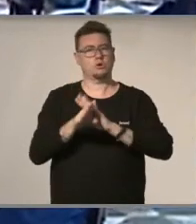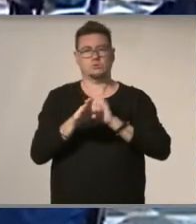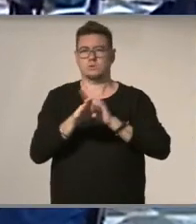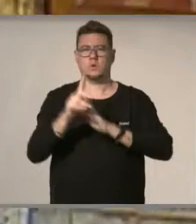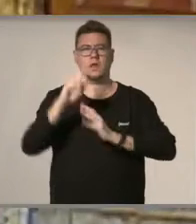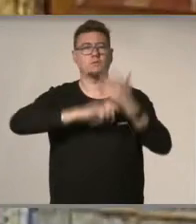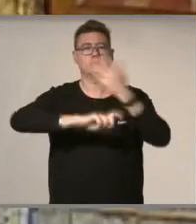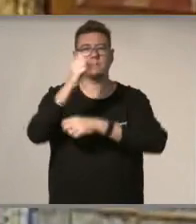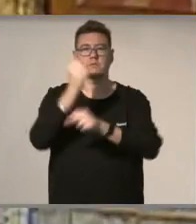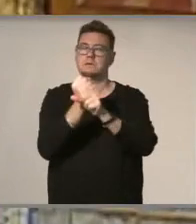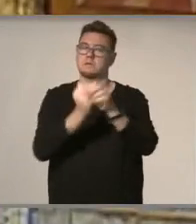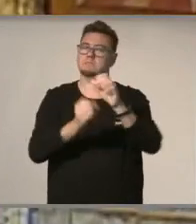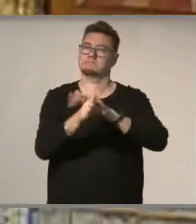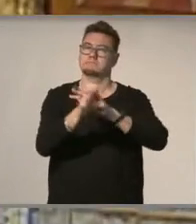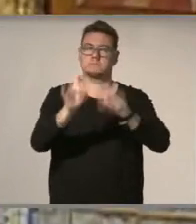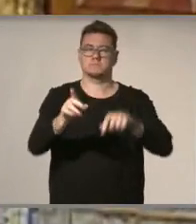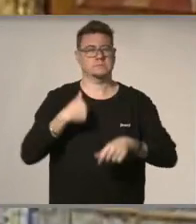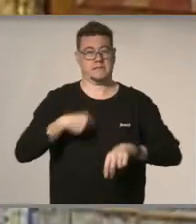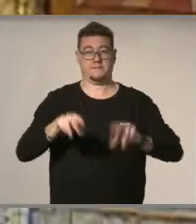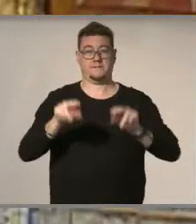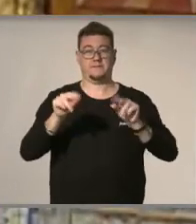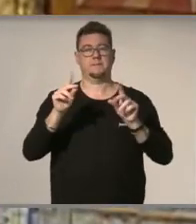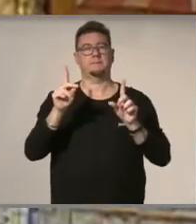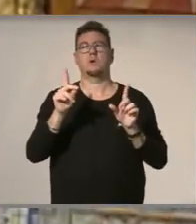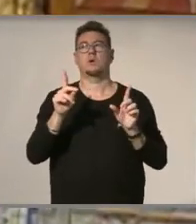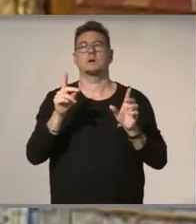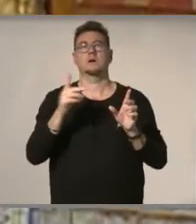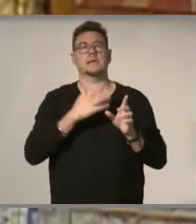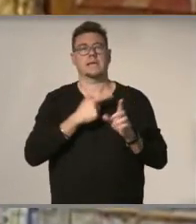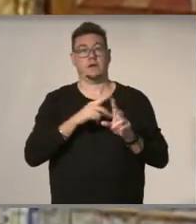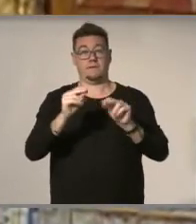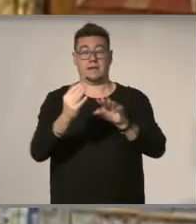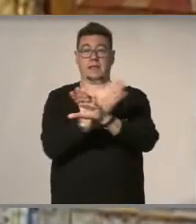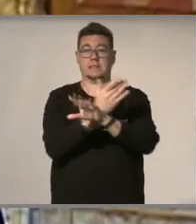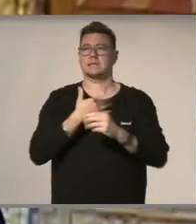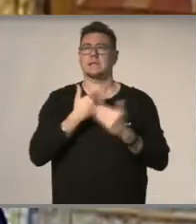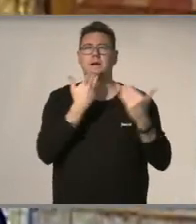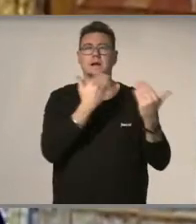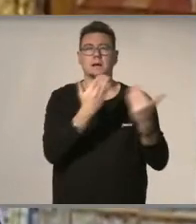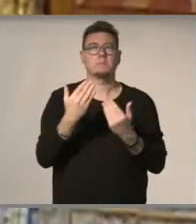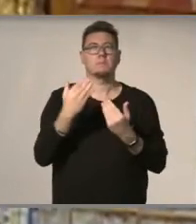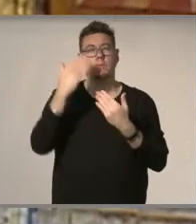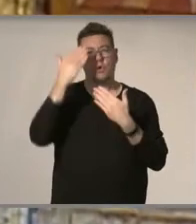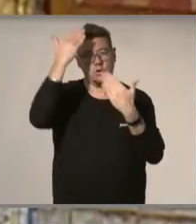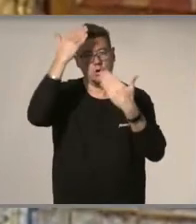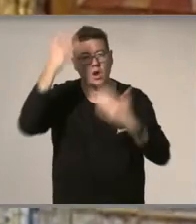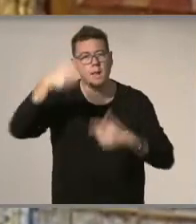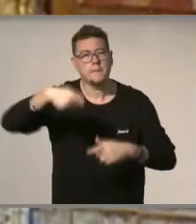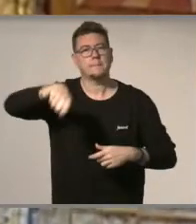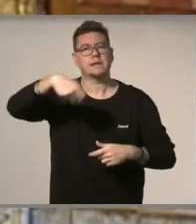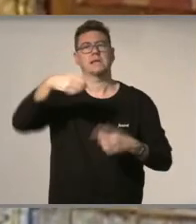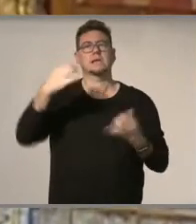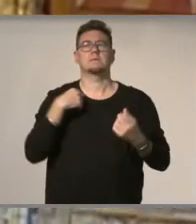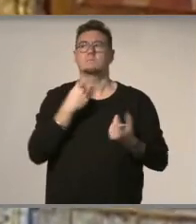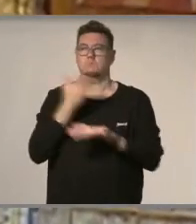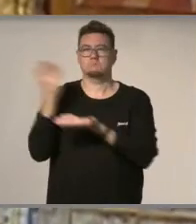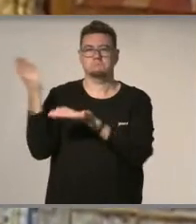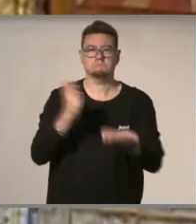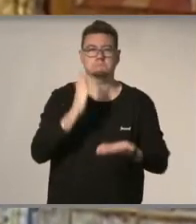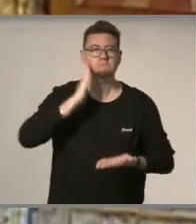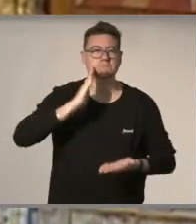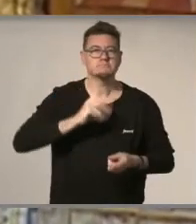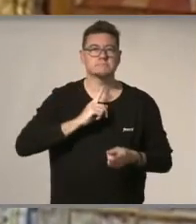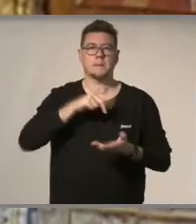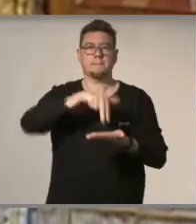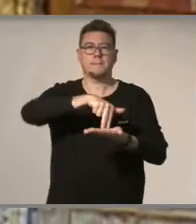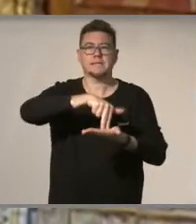haciendo. Y termino, pero no quiero hacerlo sin agradecer al molto honorable presidente su hospitalidad y su